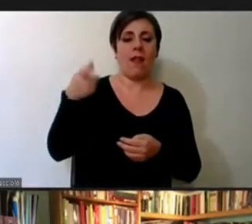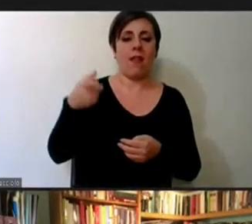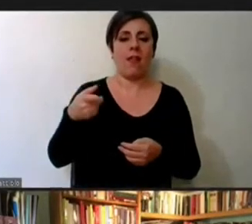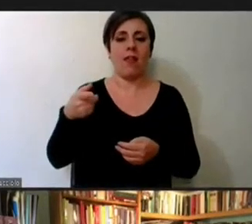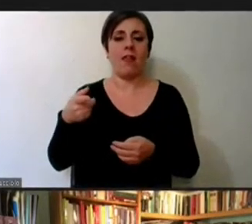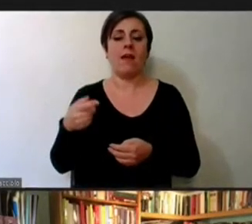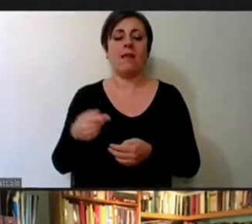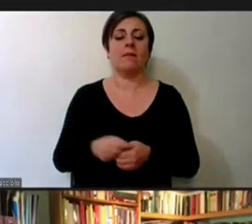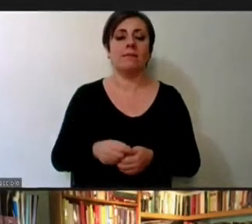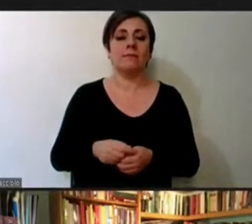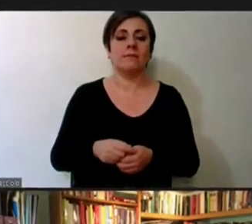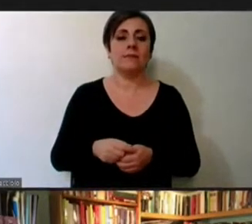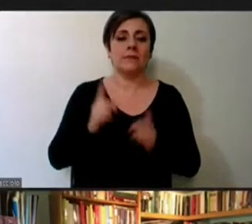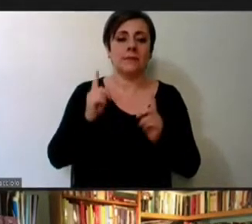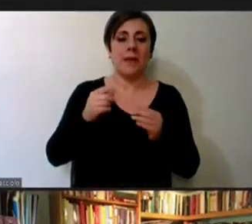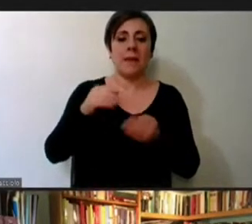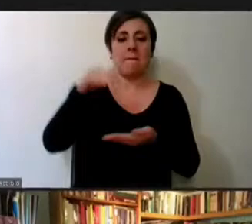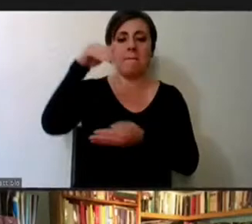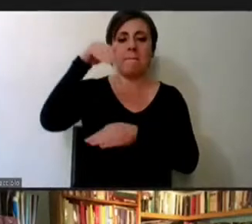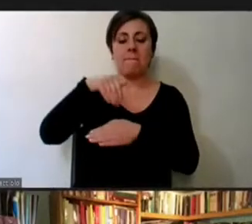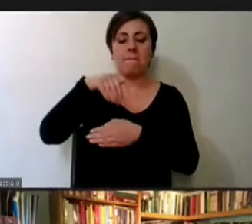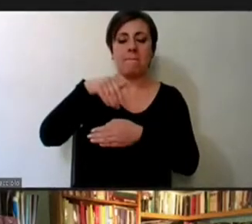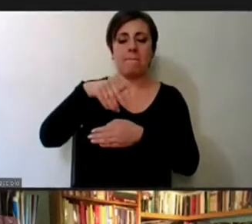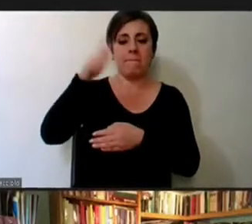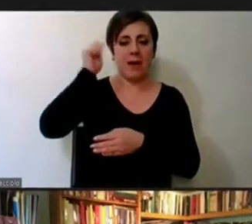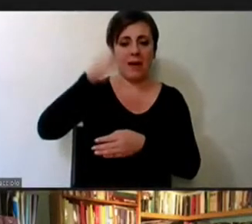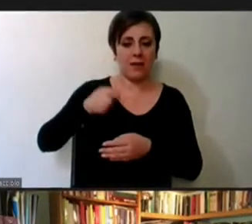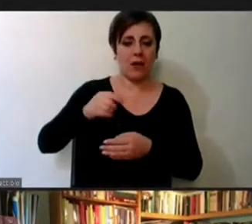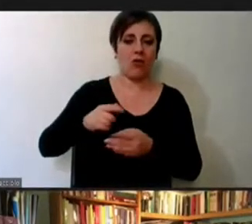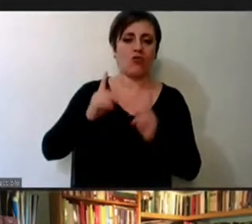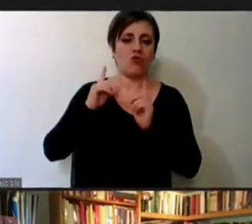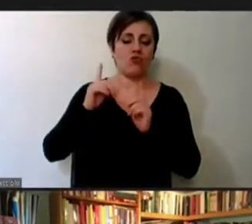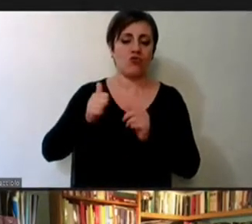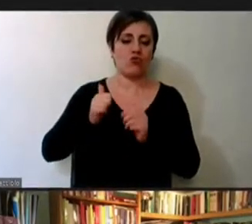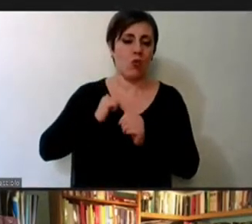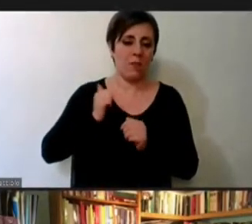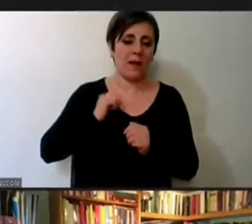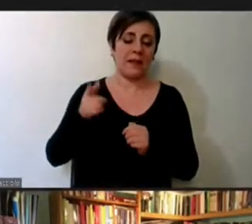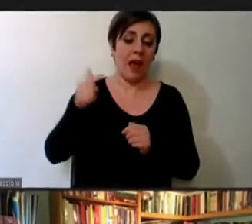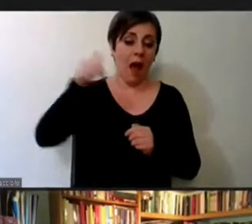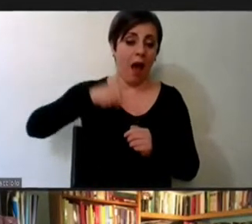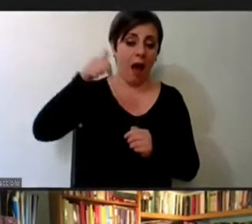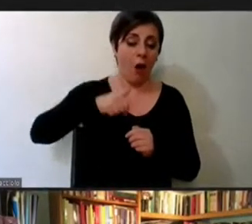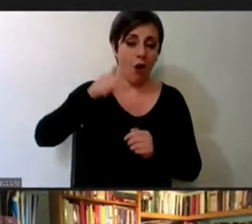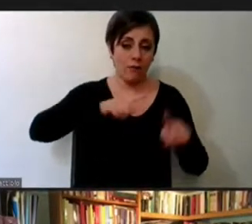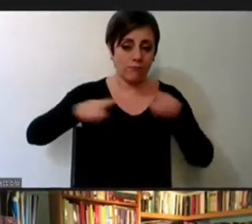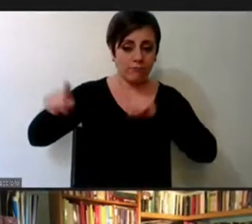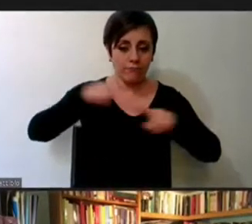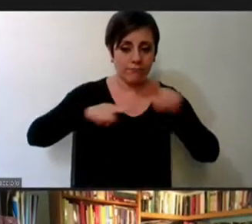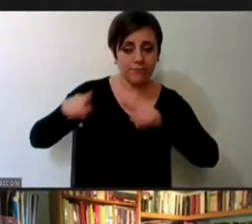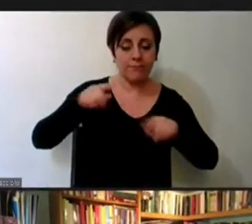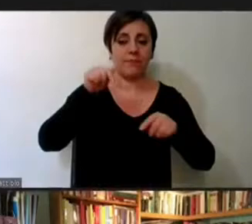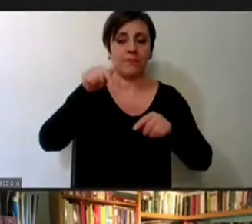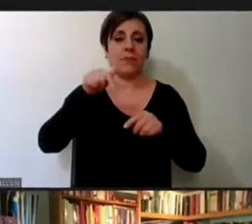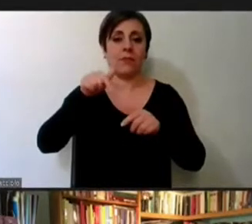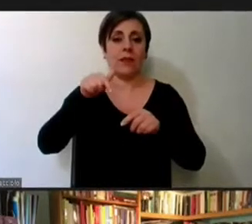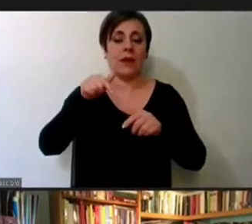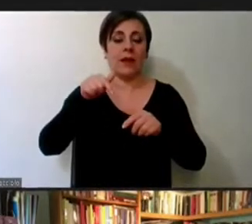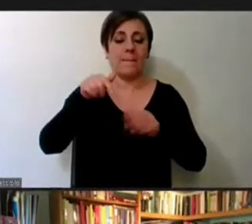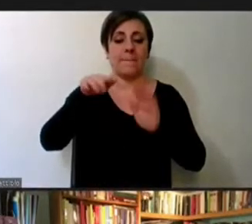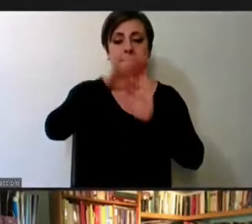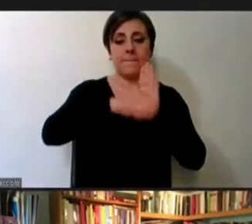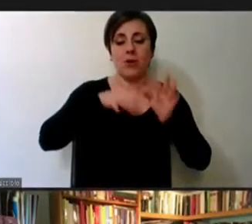Granada, además magistrado suplente del Tribunal Superior de Justicia de Andalucía. Dirige en la actualidad el proyecto de investigación y desarrollo